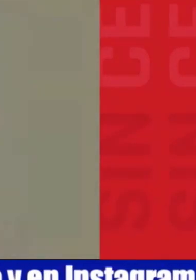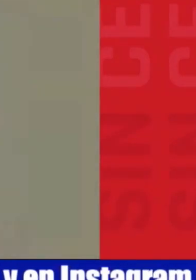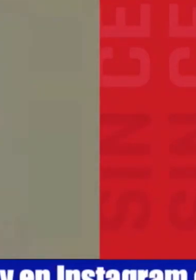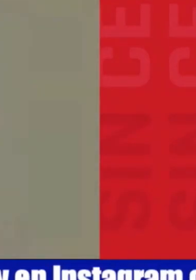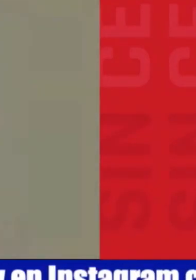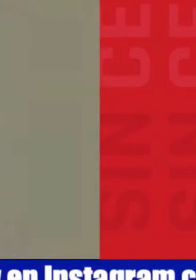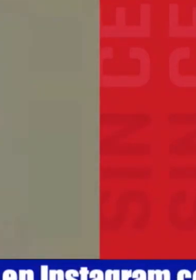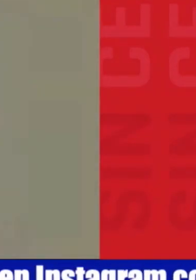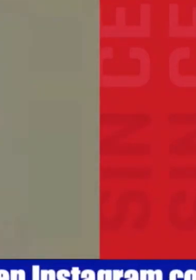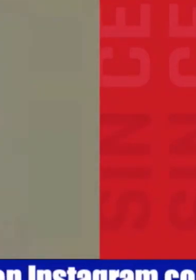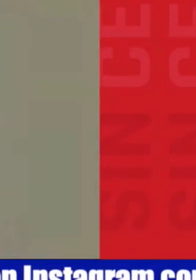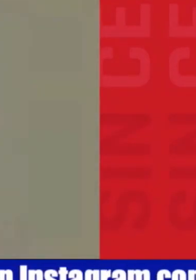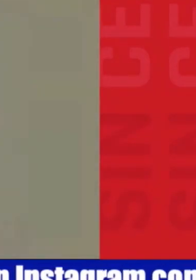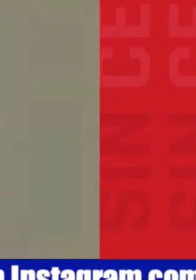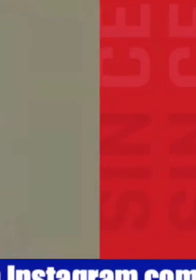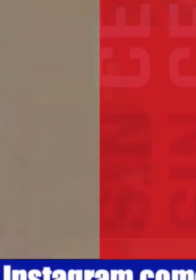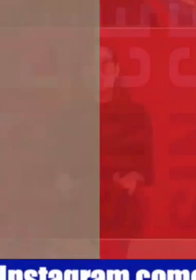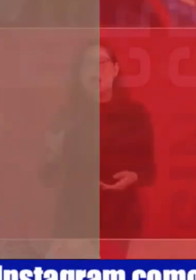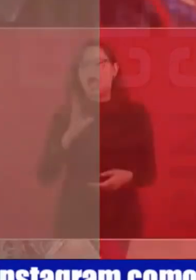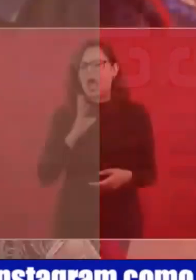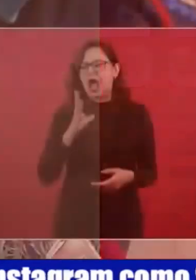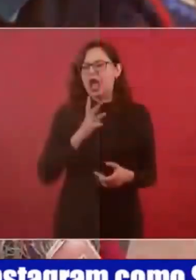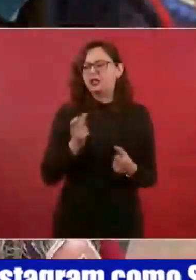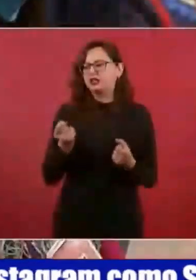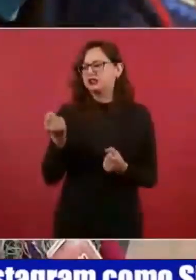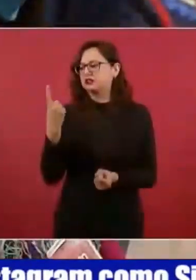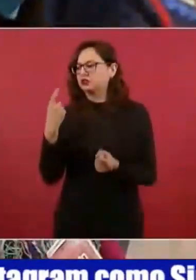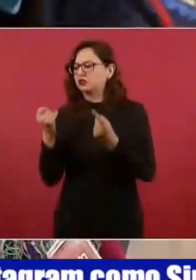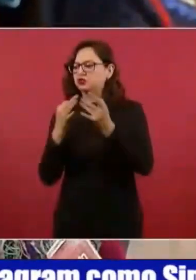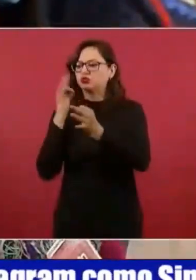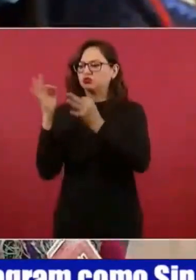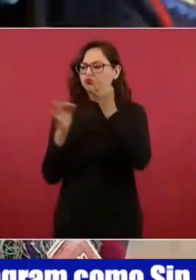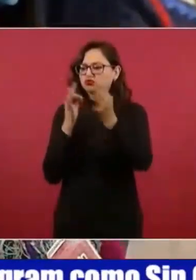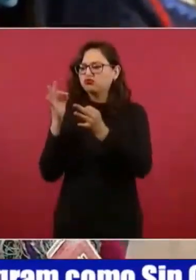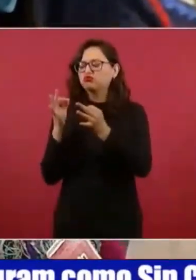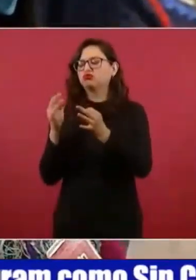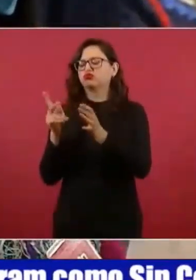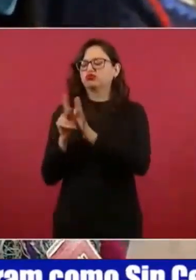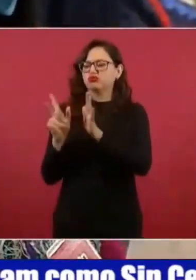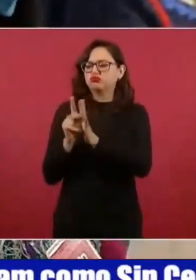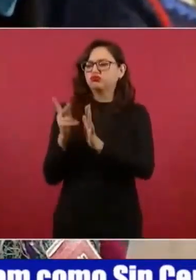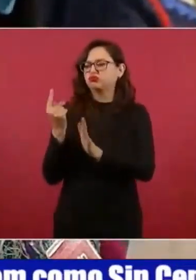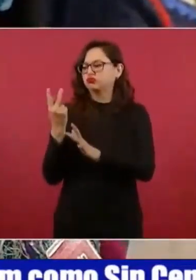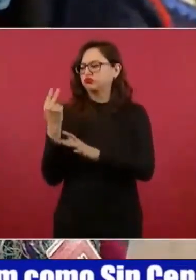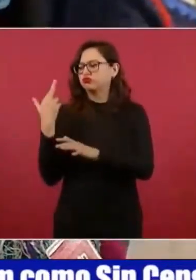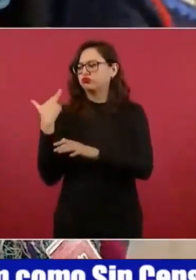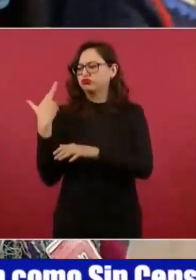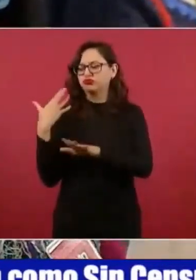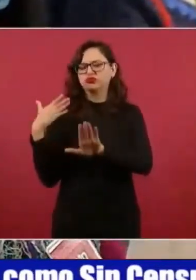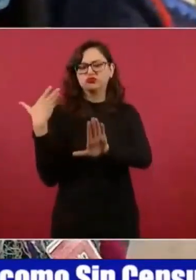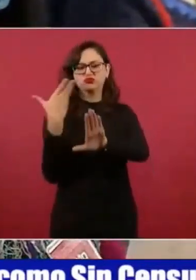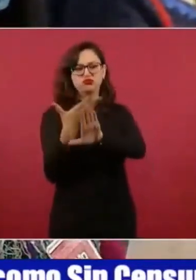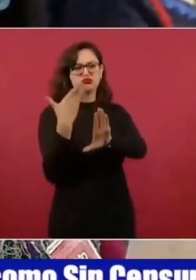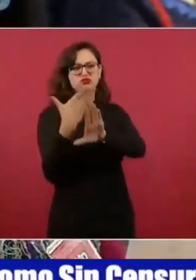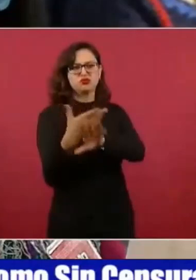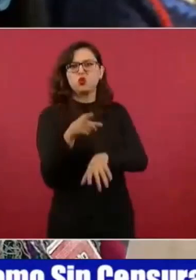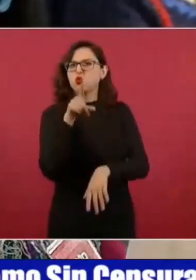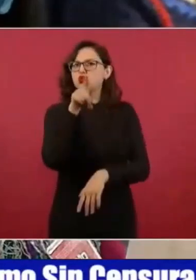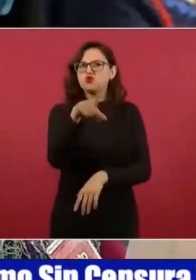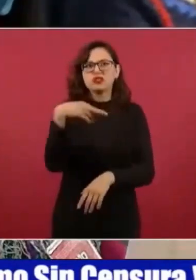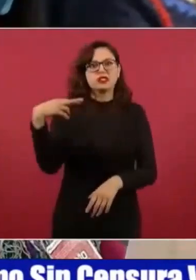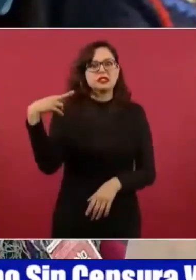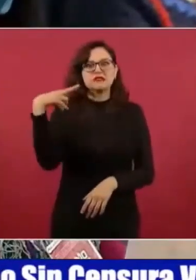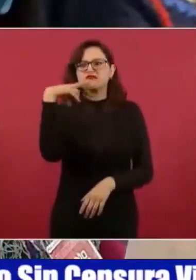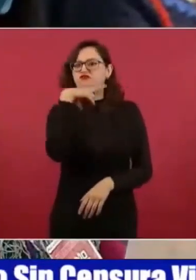caso sobre los periodistas asesinados, pero no entiende un ápice, Vicente. Y eso tiene que